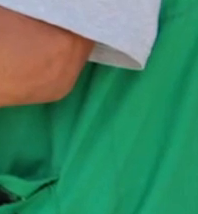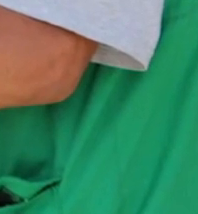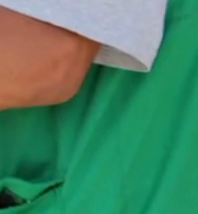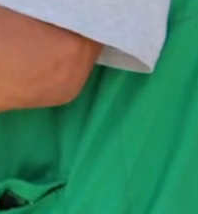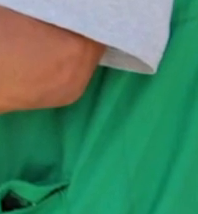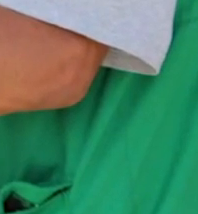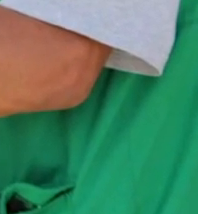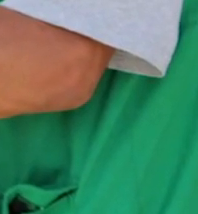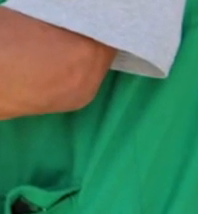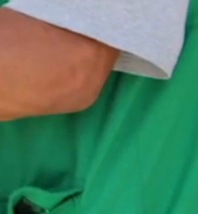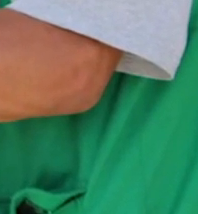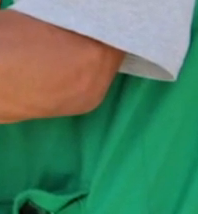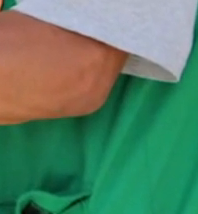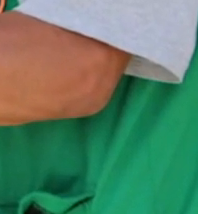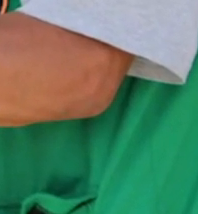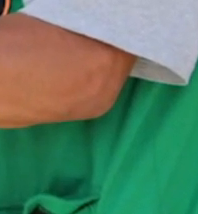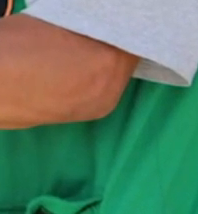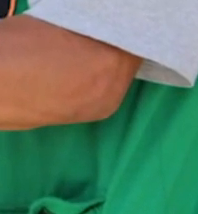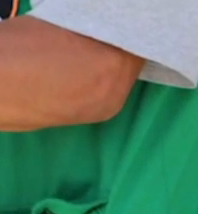de sanidad, por supuesto,